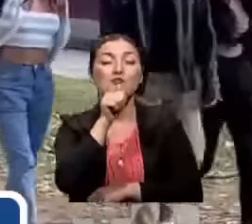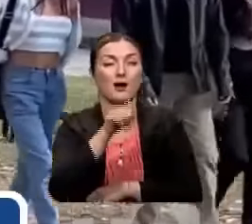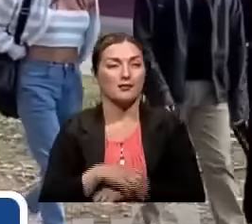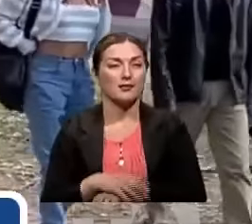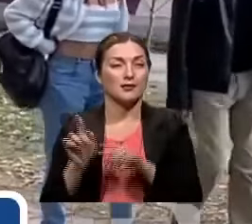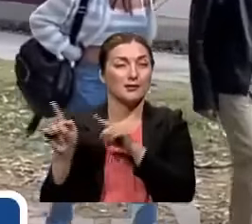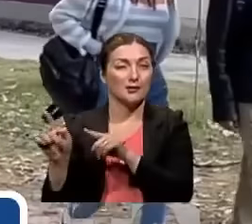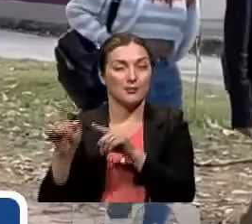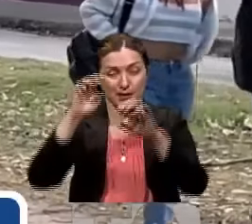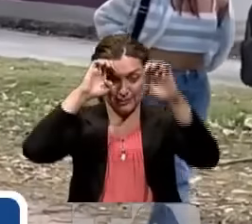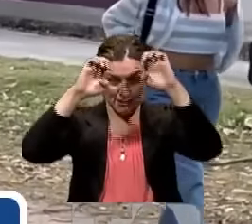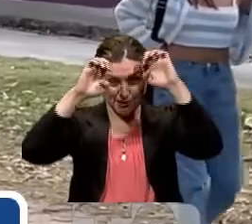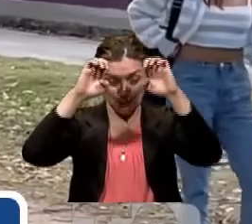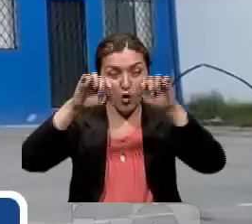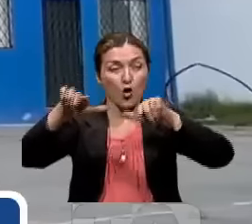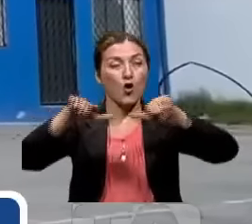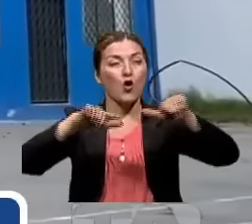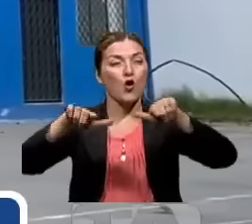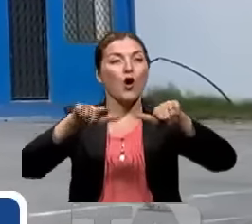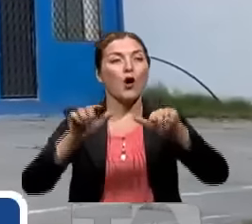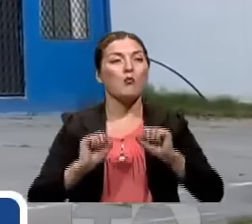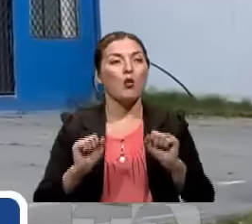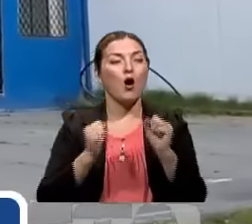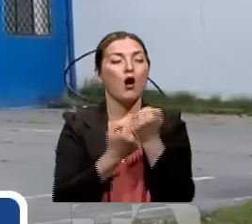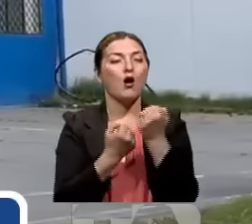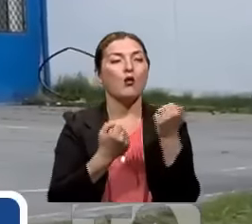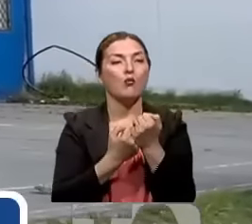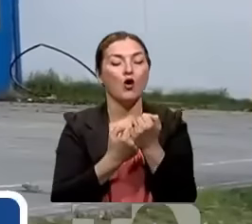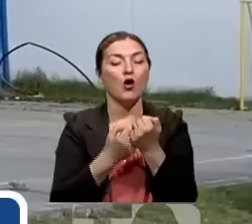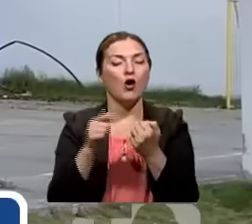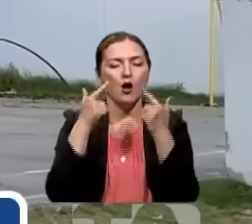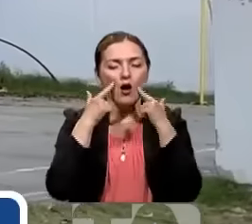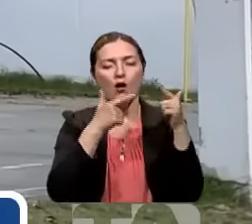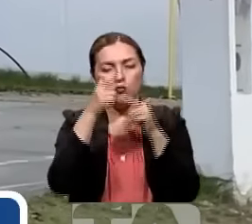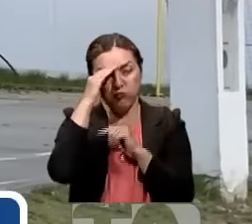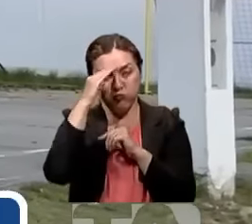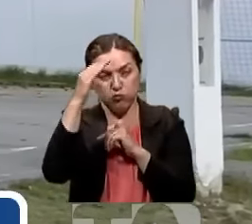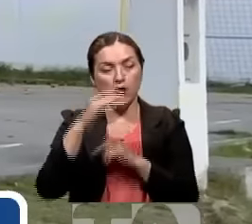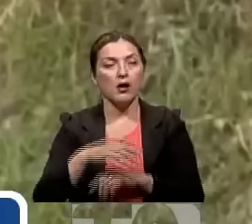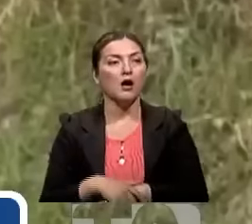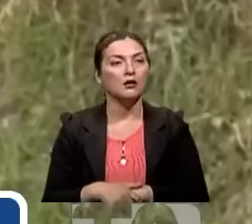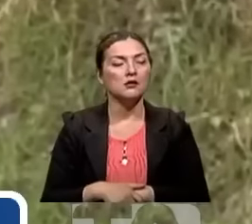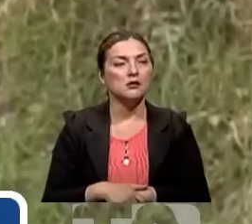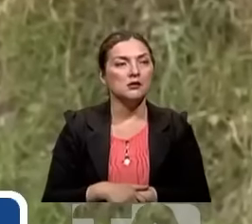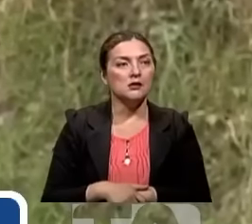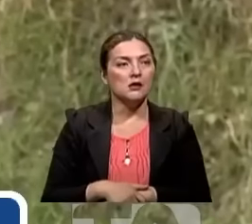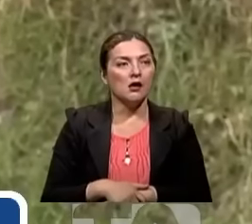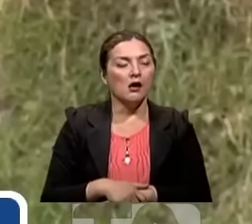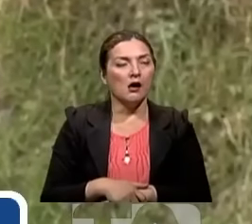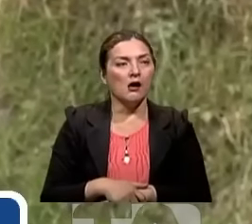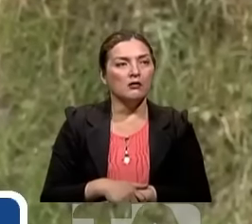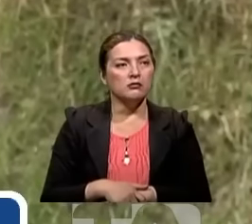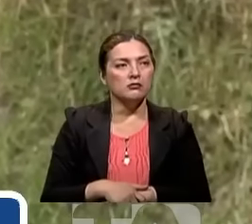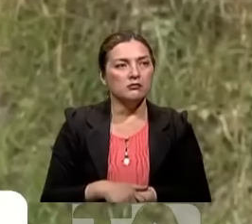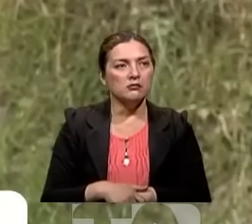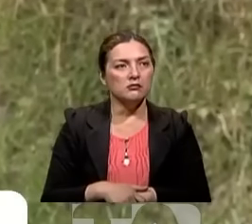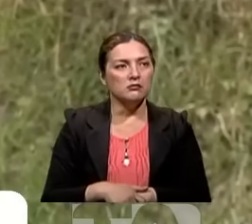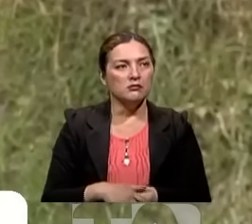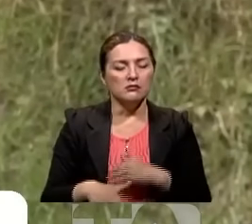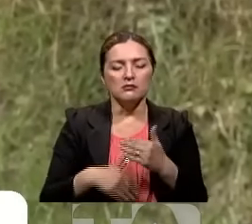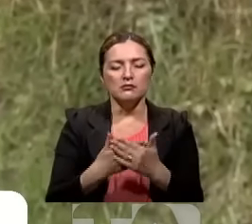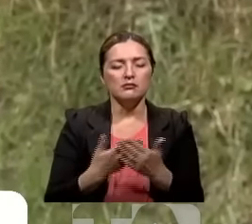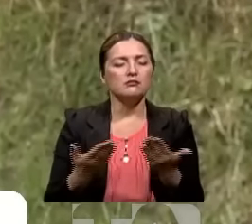están estratégicamente ubicadas para brindar apoyo al patrullaje policial del sector. El cual se le brinda toda la seguridad para evitar que